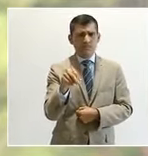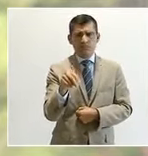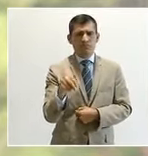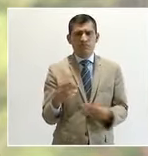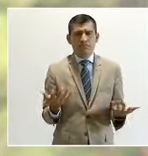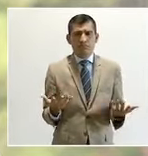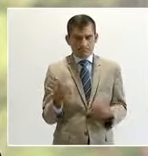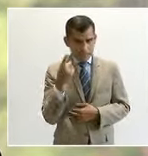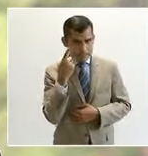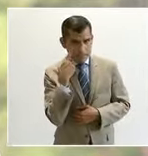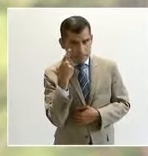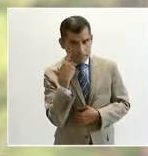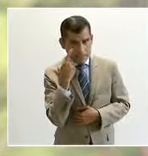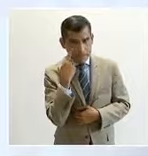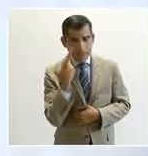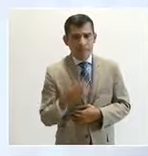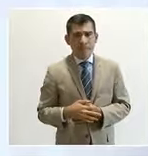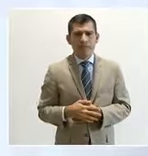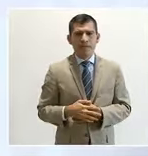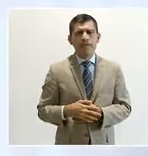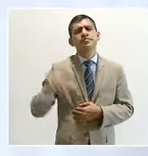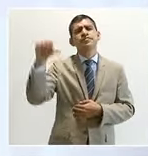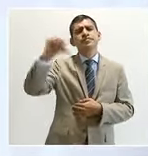miren aquí